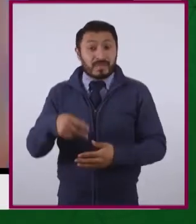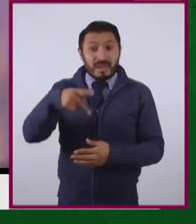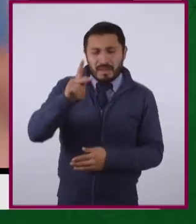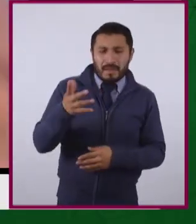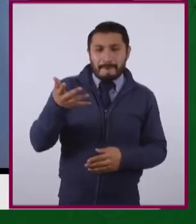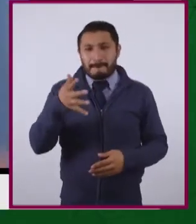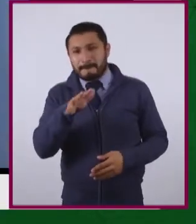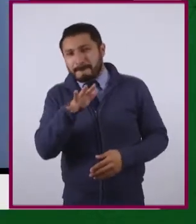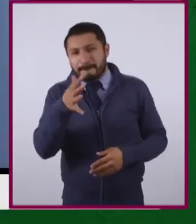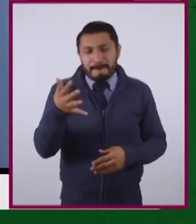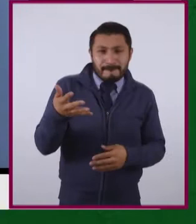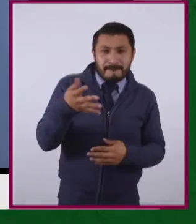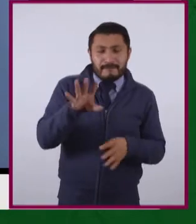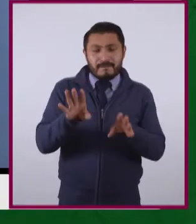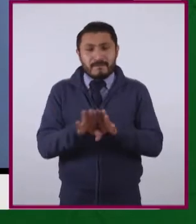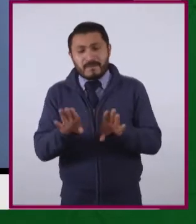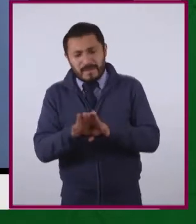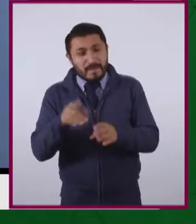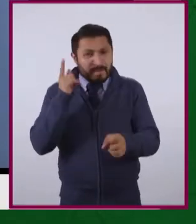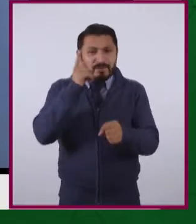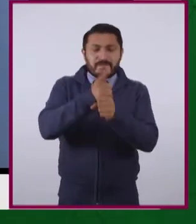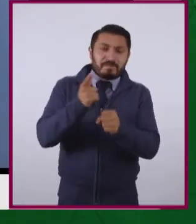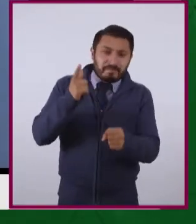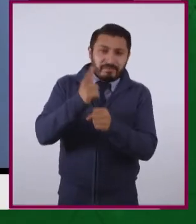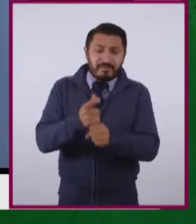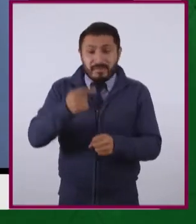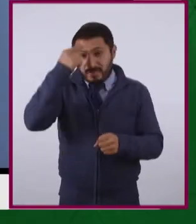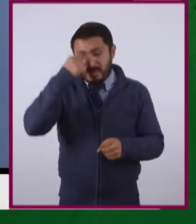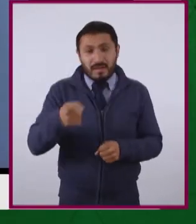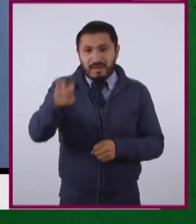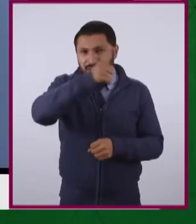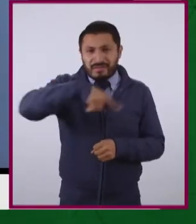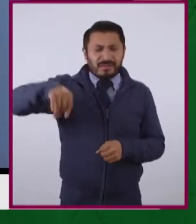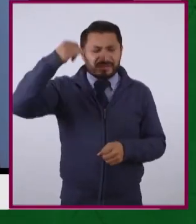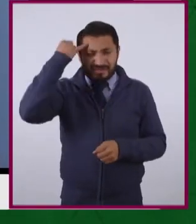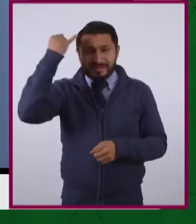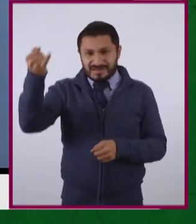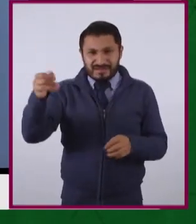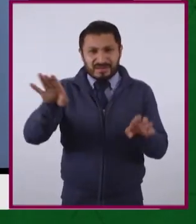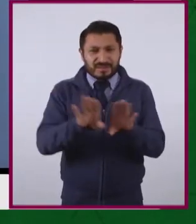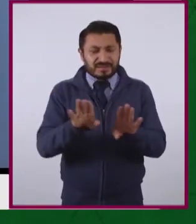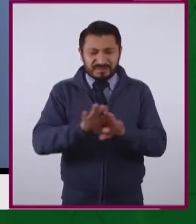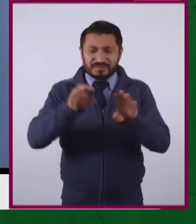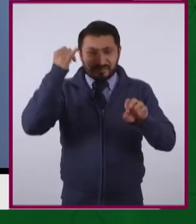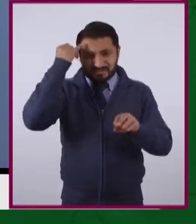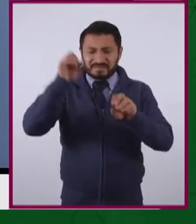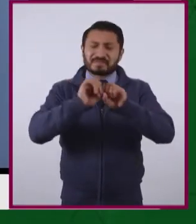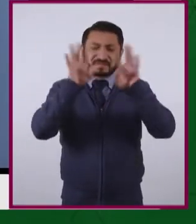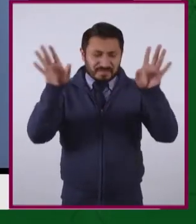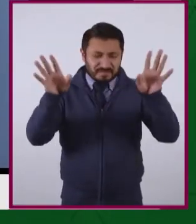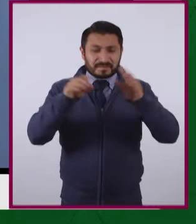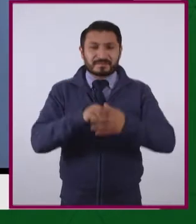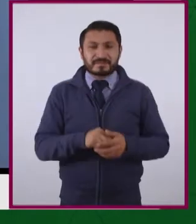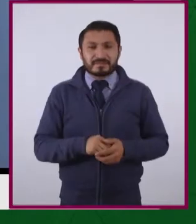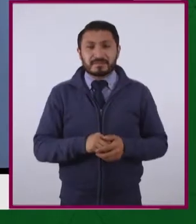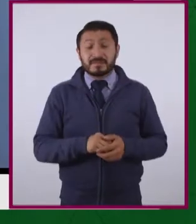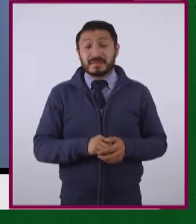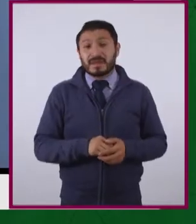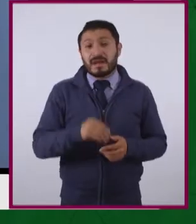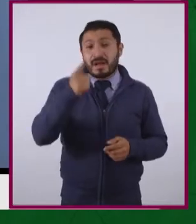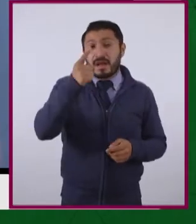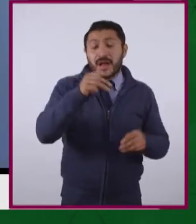más o menos haciendo un promedio y para que la gente se pueda dar una idea muy clara, por